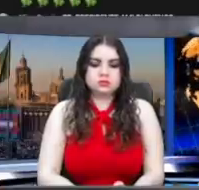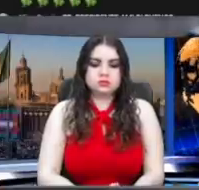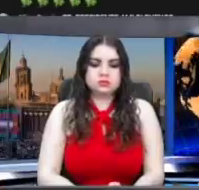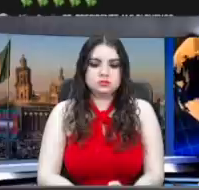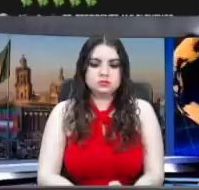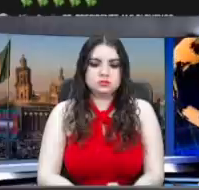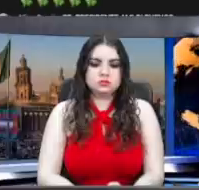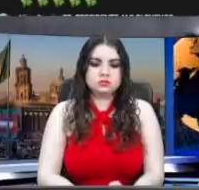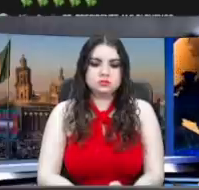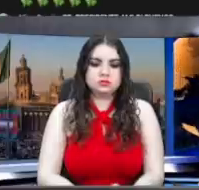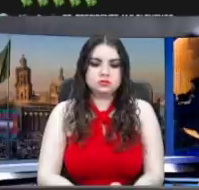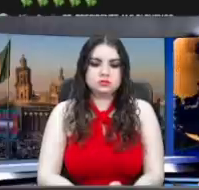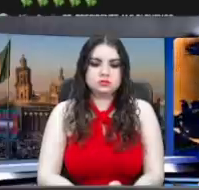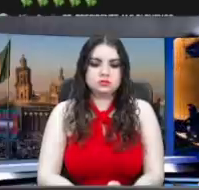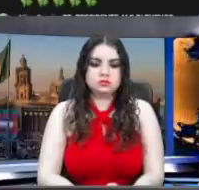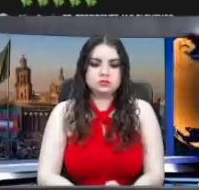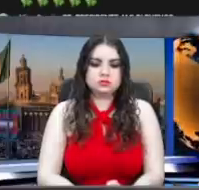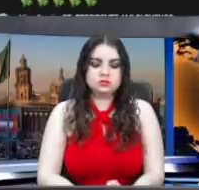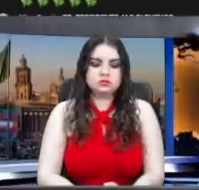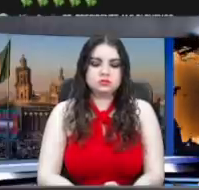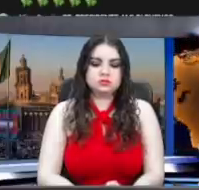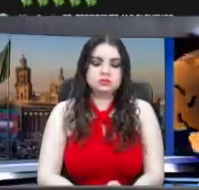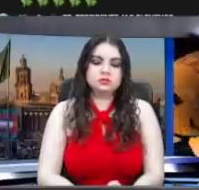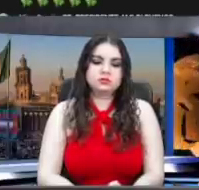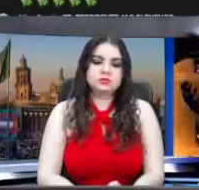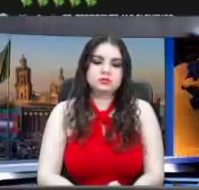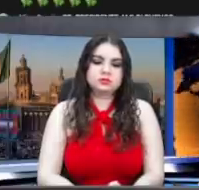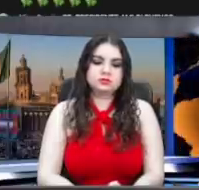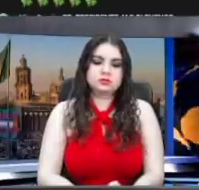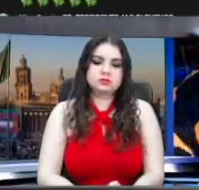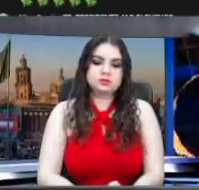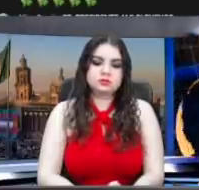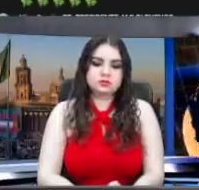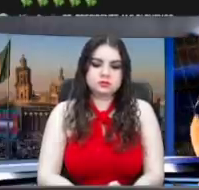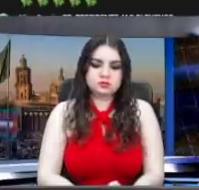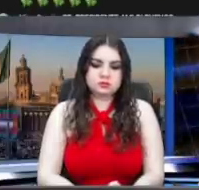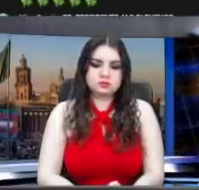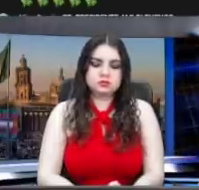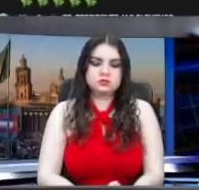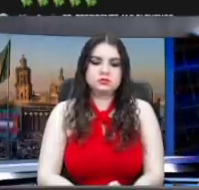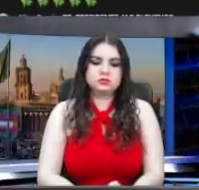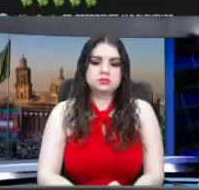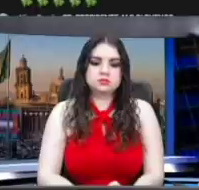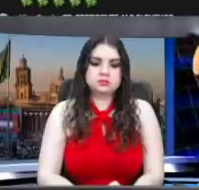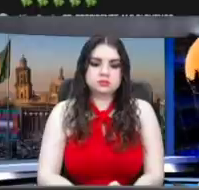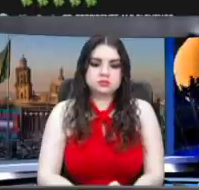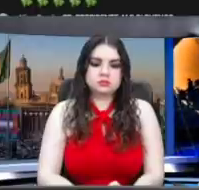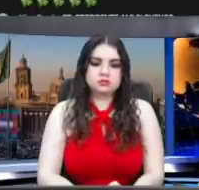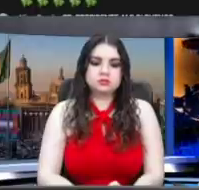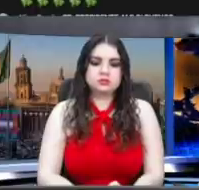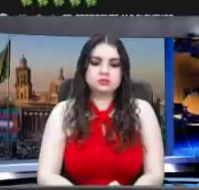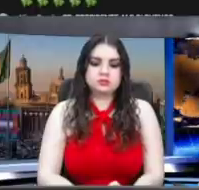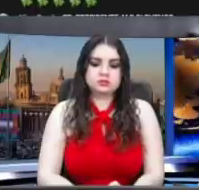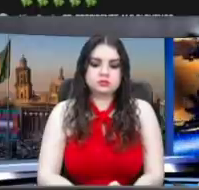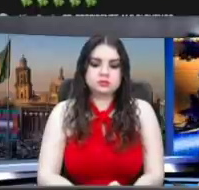o quienes no han estado de acuerdo con la estrategia que se ha seguido